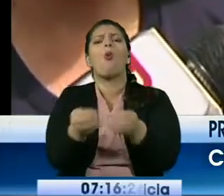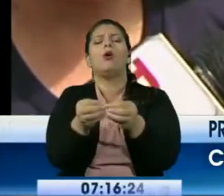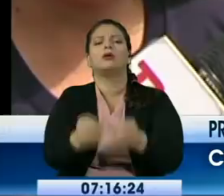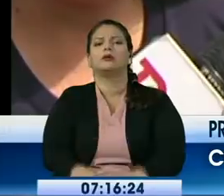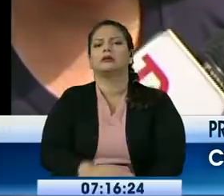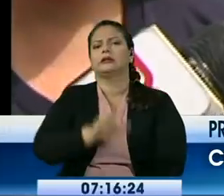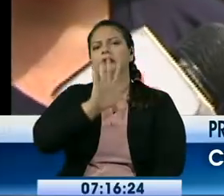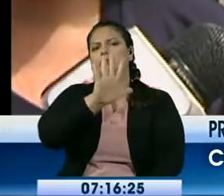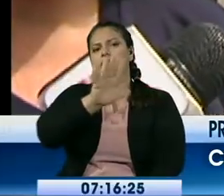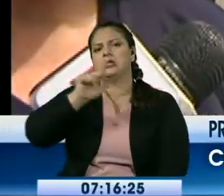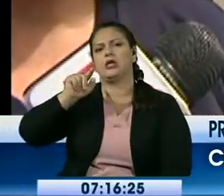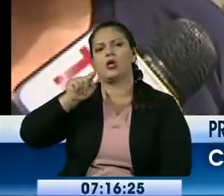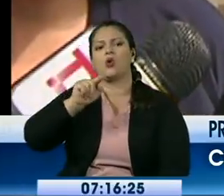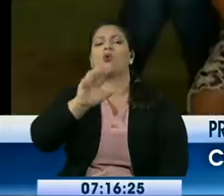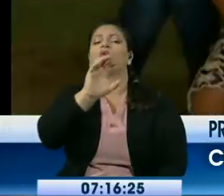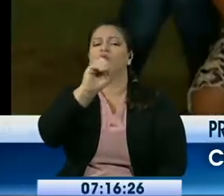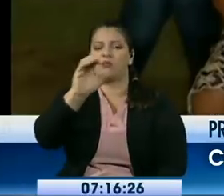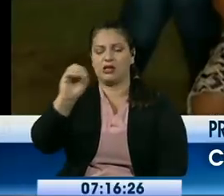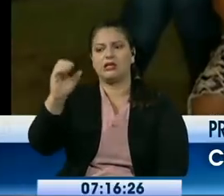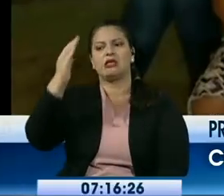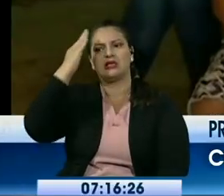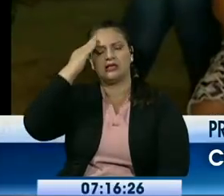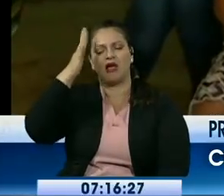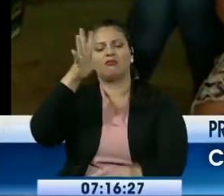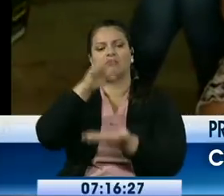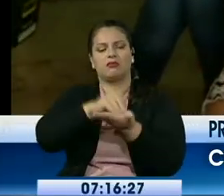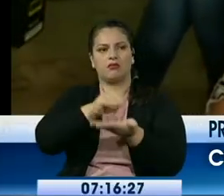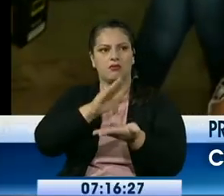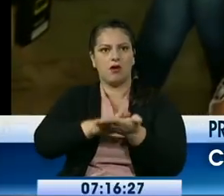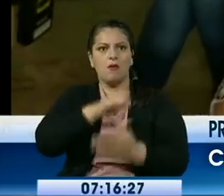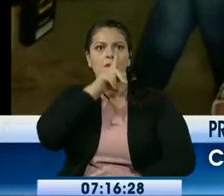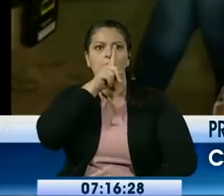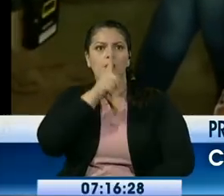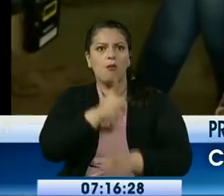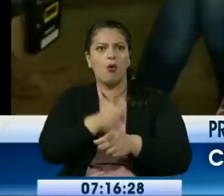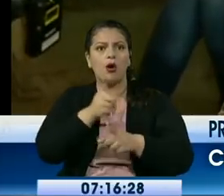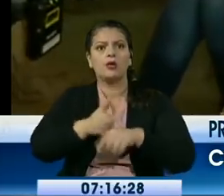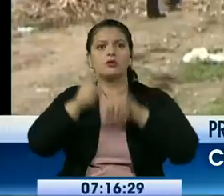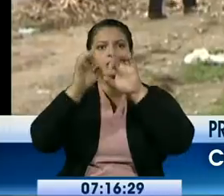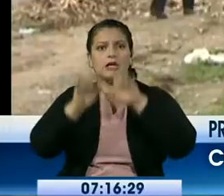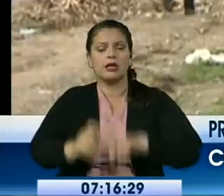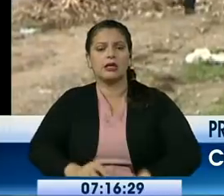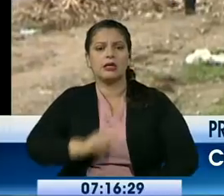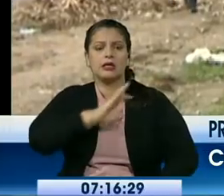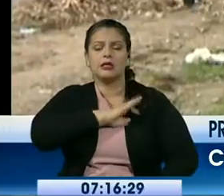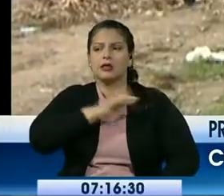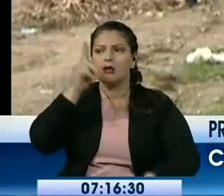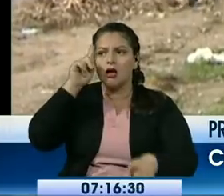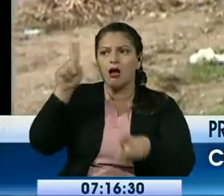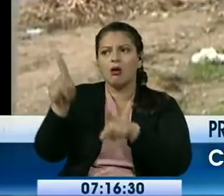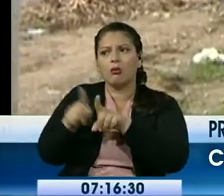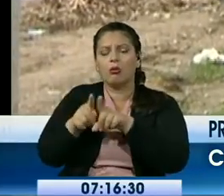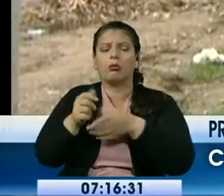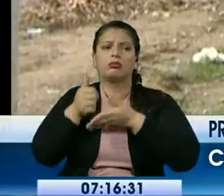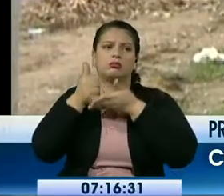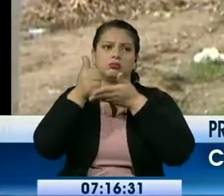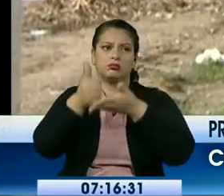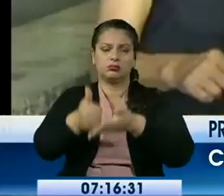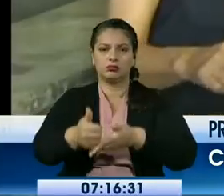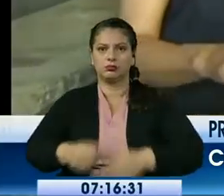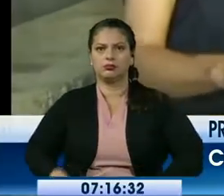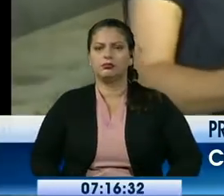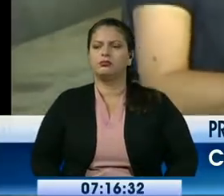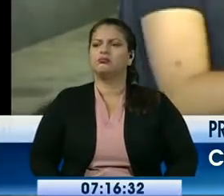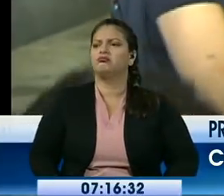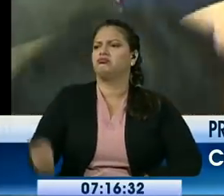esto es parte del plan Toda Una Vida. Y que esto no termina aquí. Seguirán recorriendo todo el Ecuador, tanto ella como los distintos programas, para